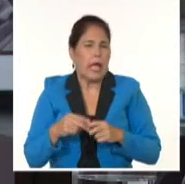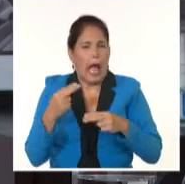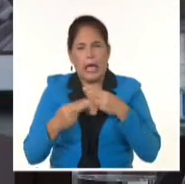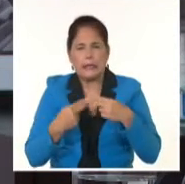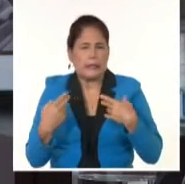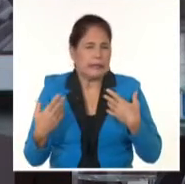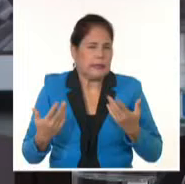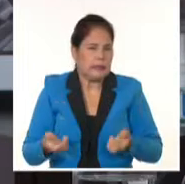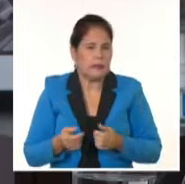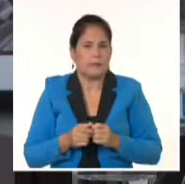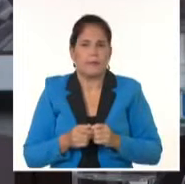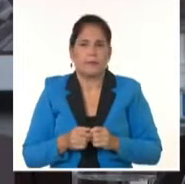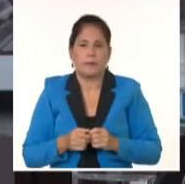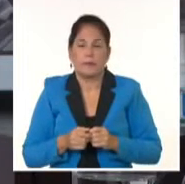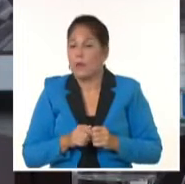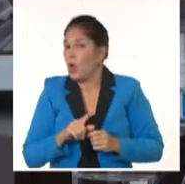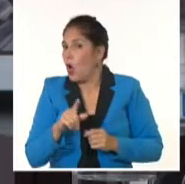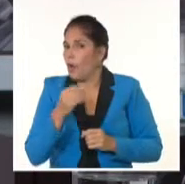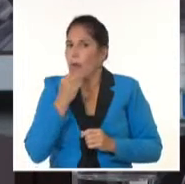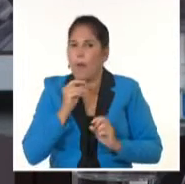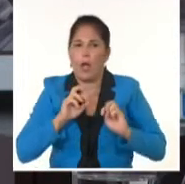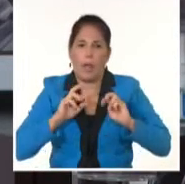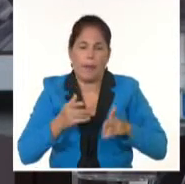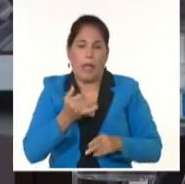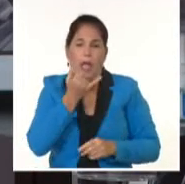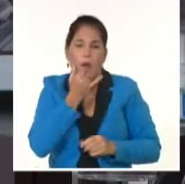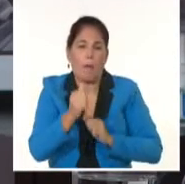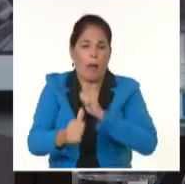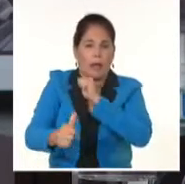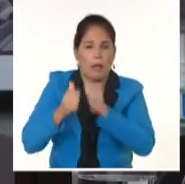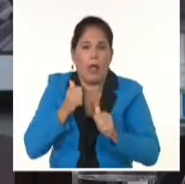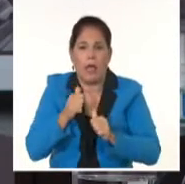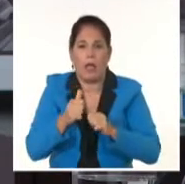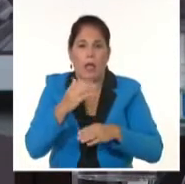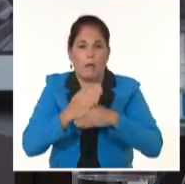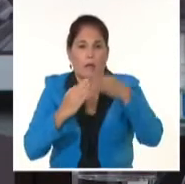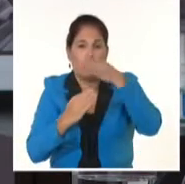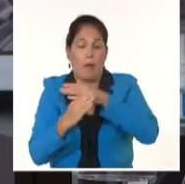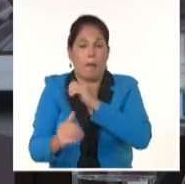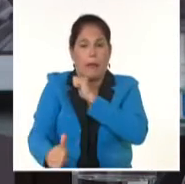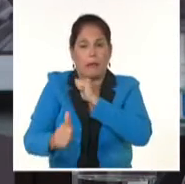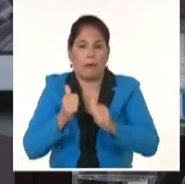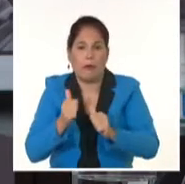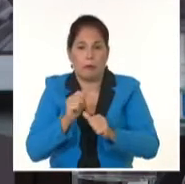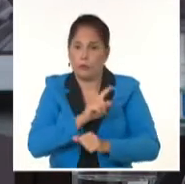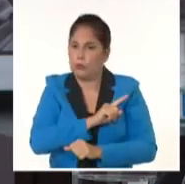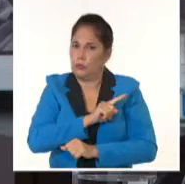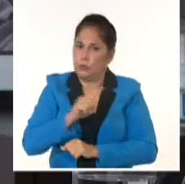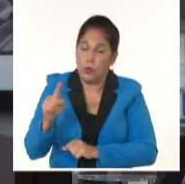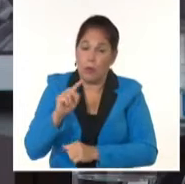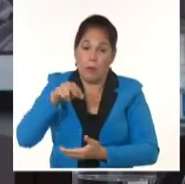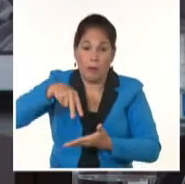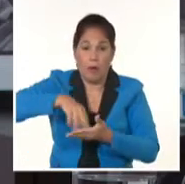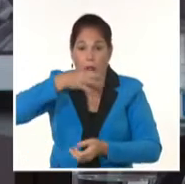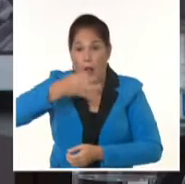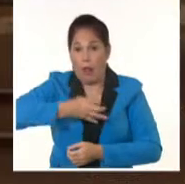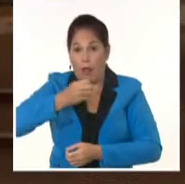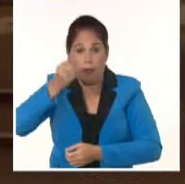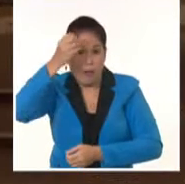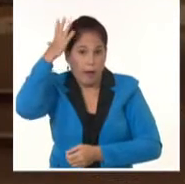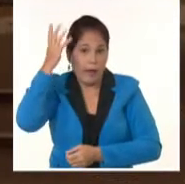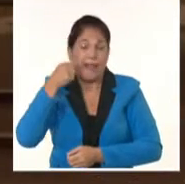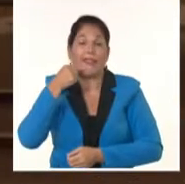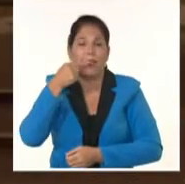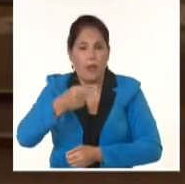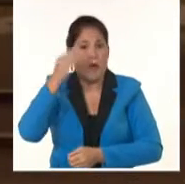haciendo. No podemos seguir repitiendo errores constructivos ni de actuación. En su intervención, el presidente de la República reconoció